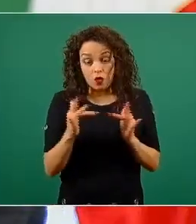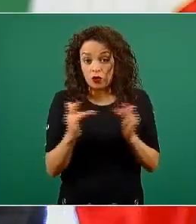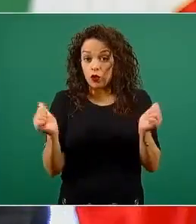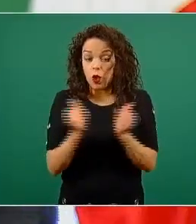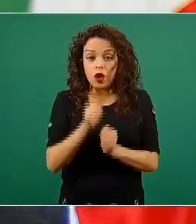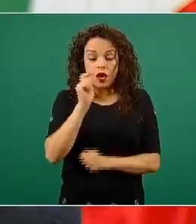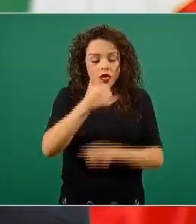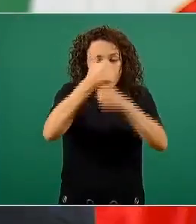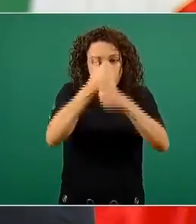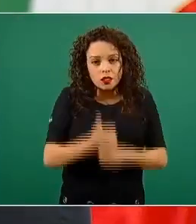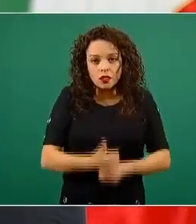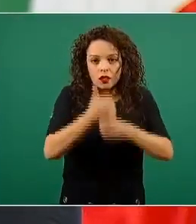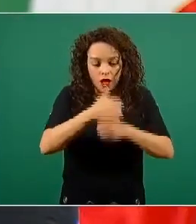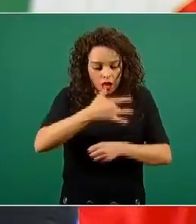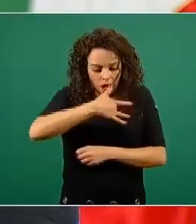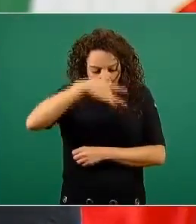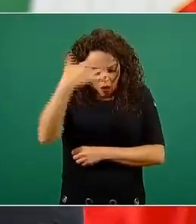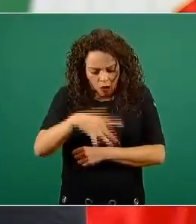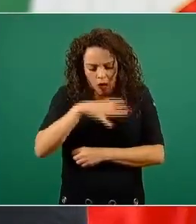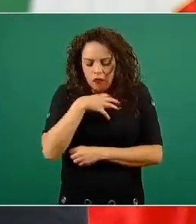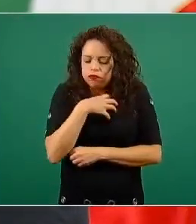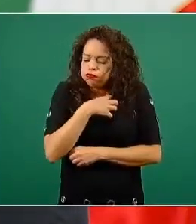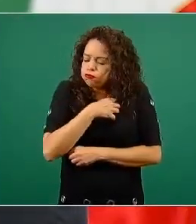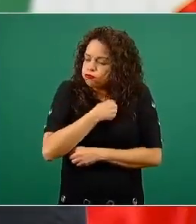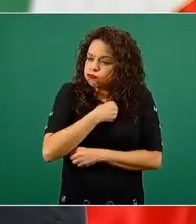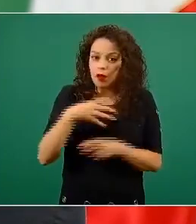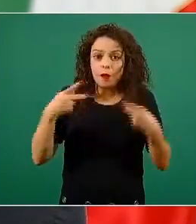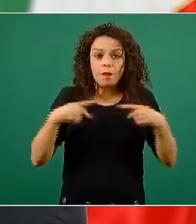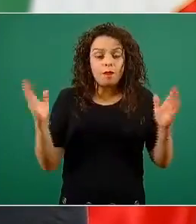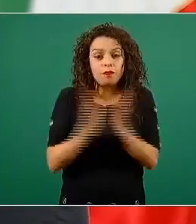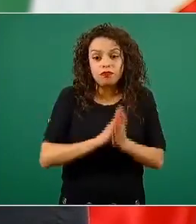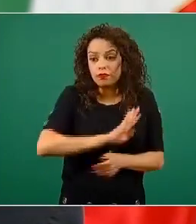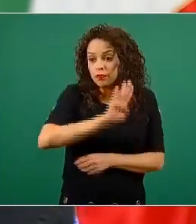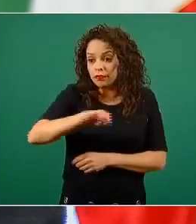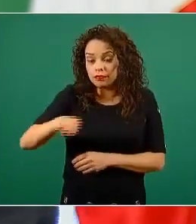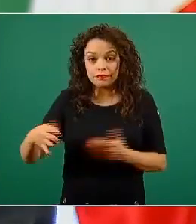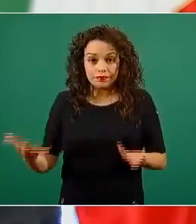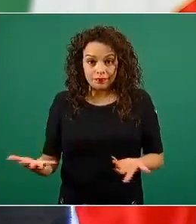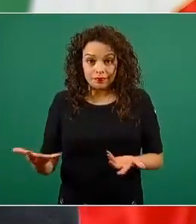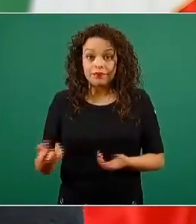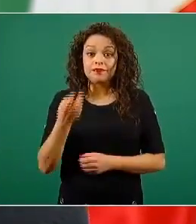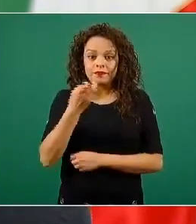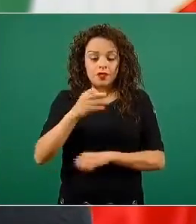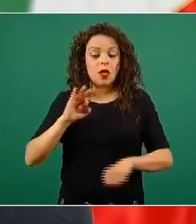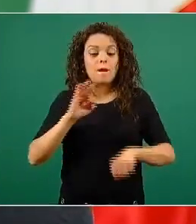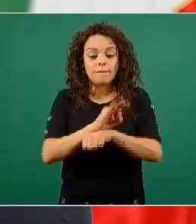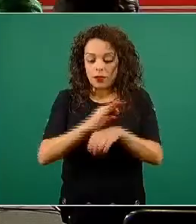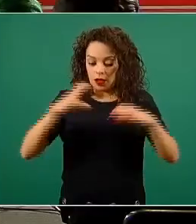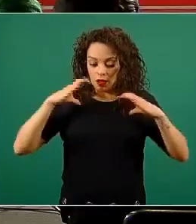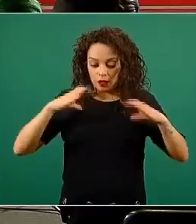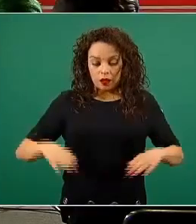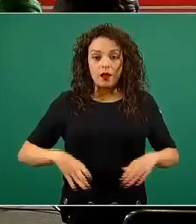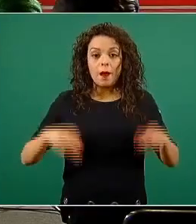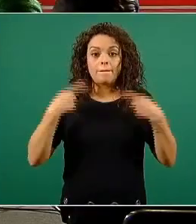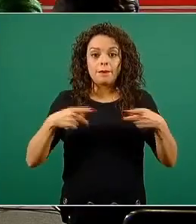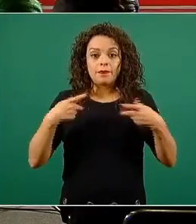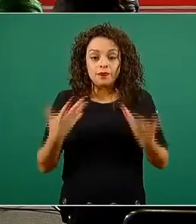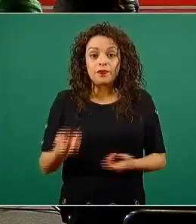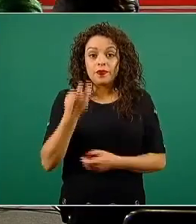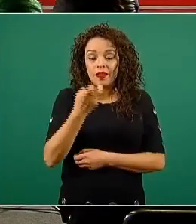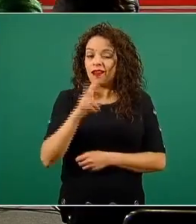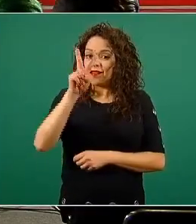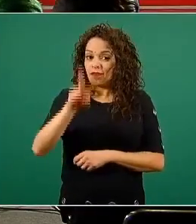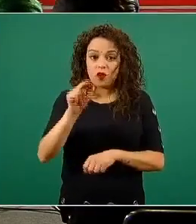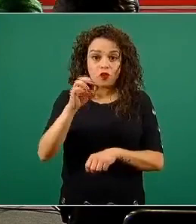el cansancio físico y además el uso del equipo de protección personal y cambiar un entorno de atención no ha sido fácil, pero